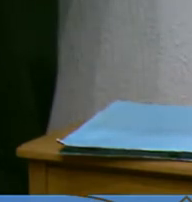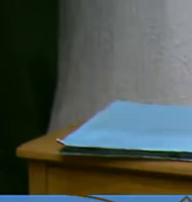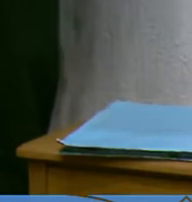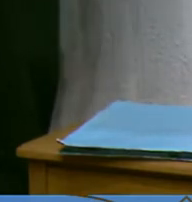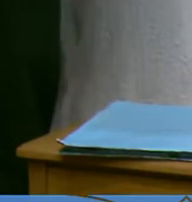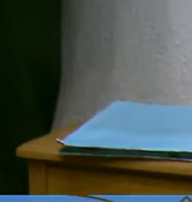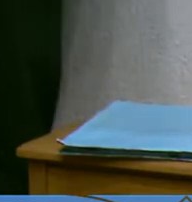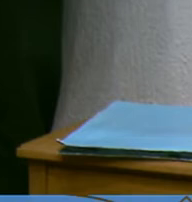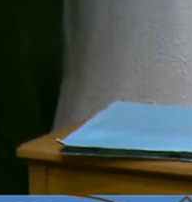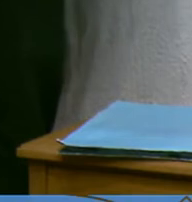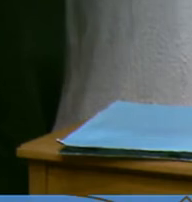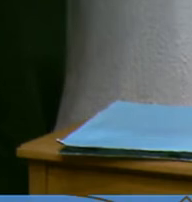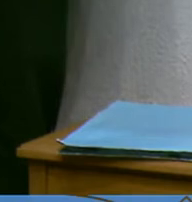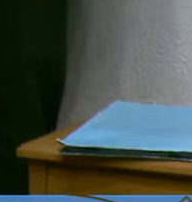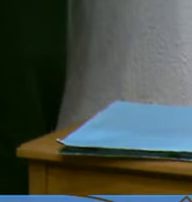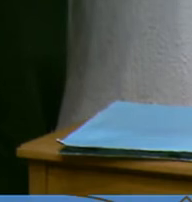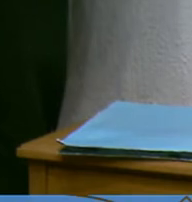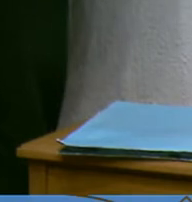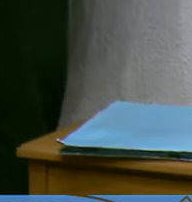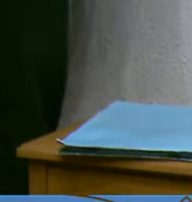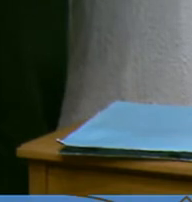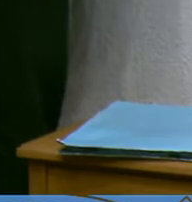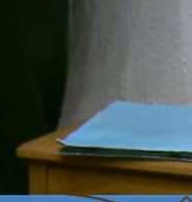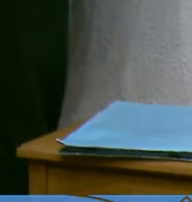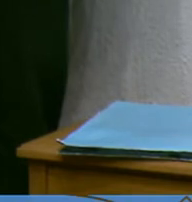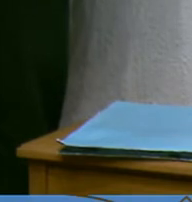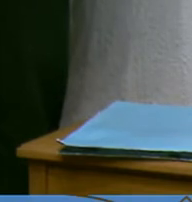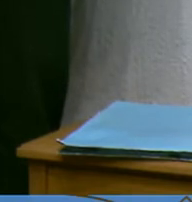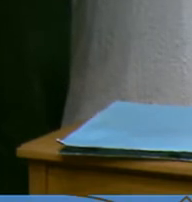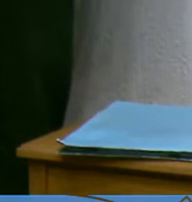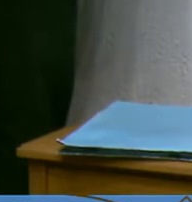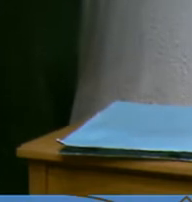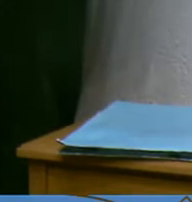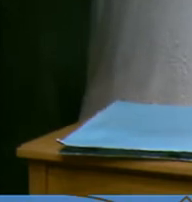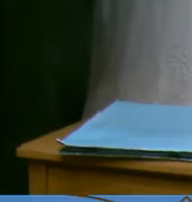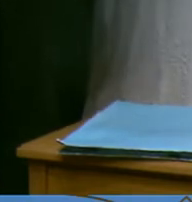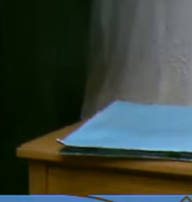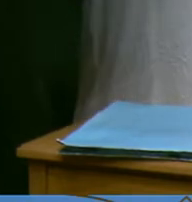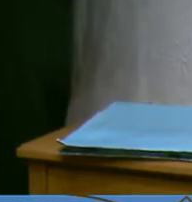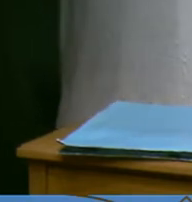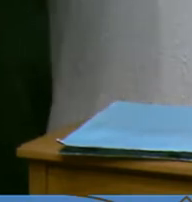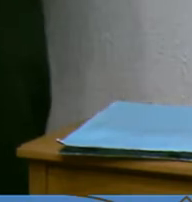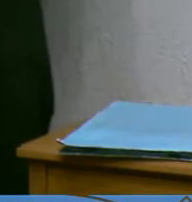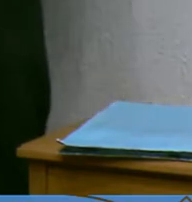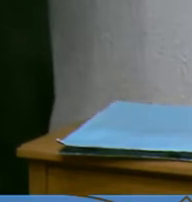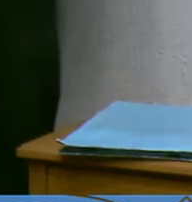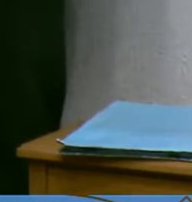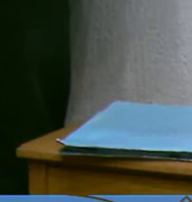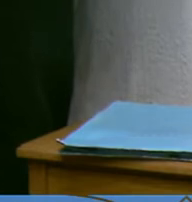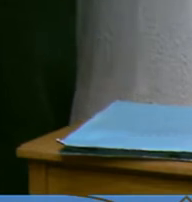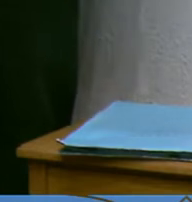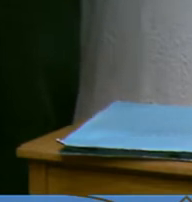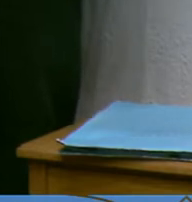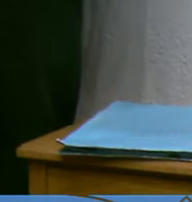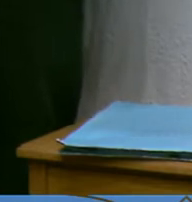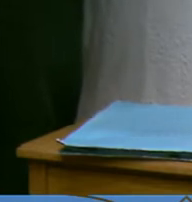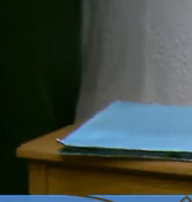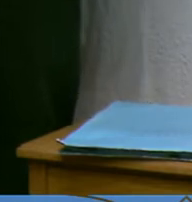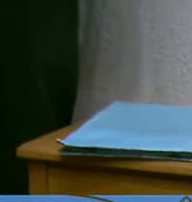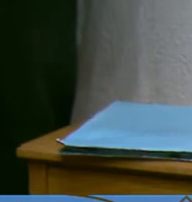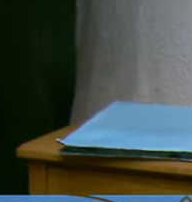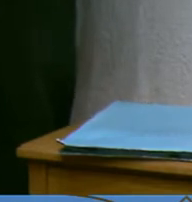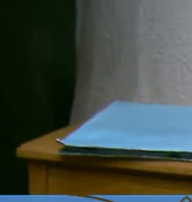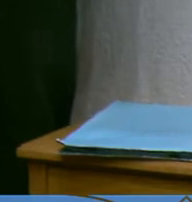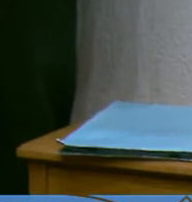tu liderazgo en estos 5 meses quedará marcado de manera indeleble en este Senado.